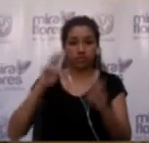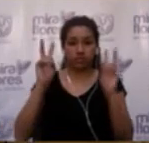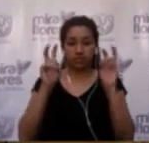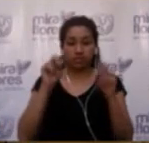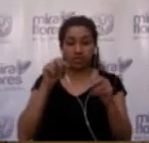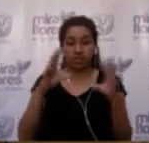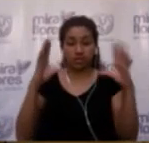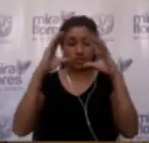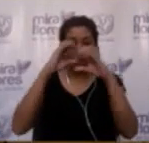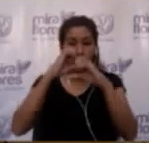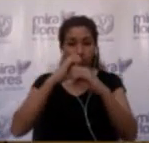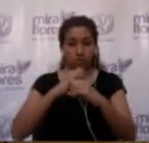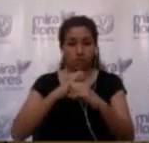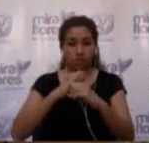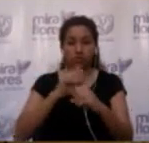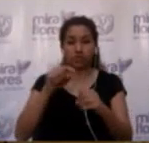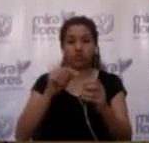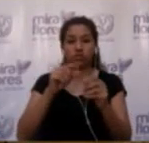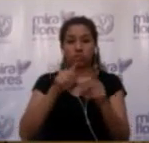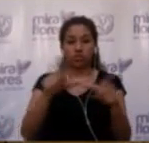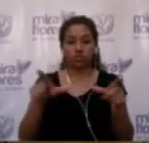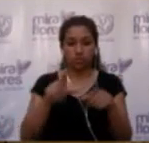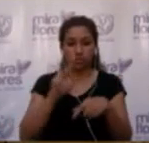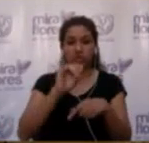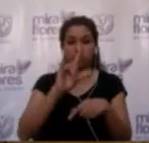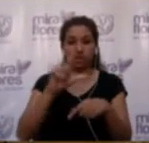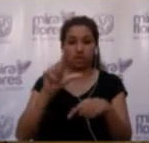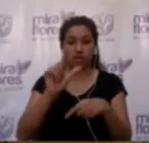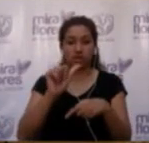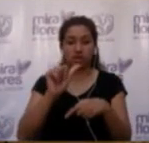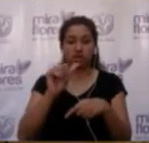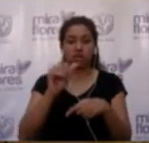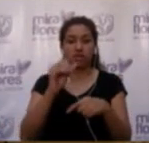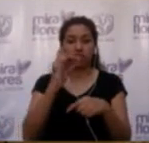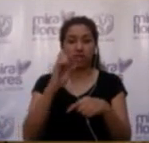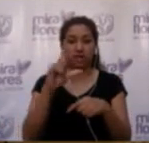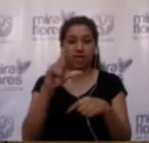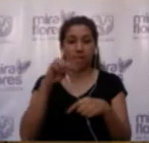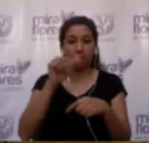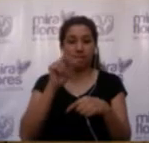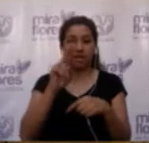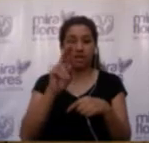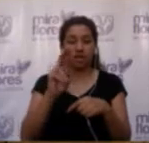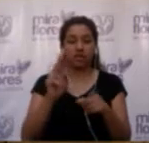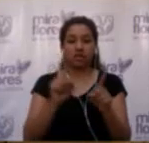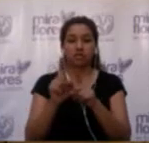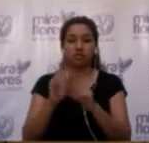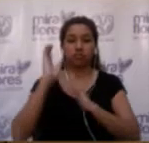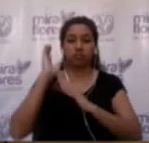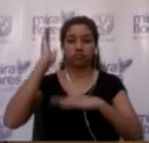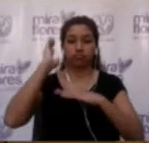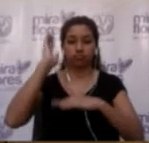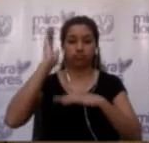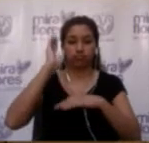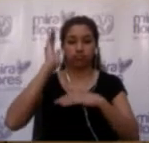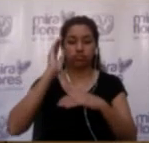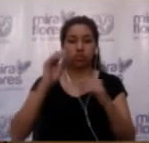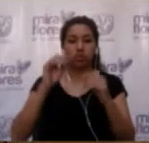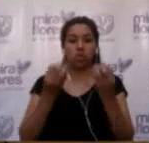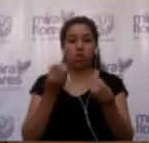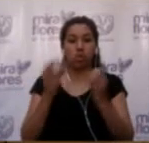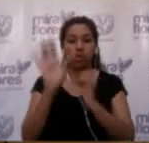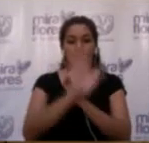noche estuvimos en Viña del Mar dictando una conferencia sobre lo que es seguridad ciudadana y algunas otras